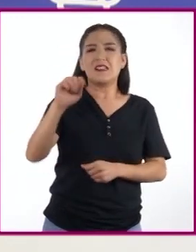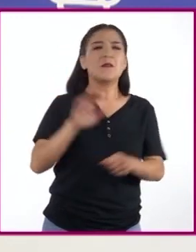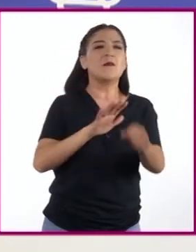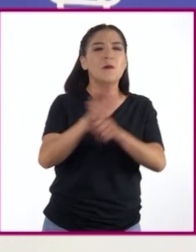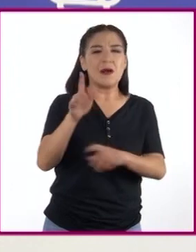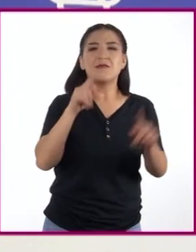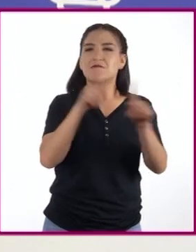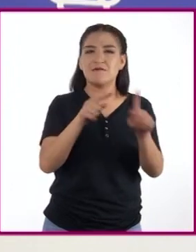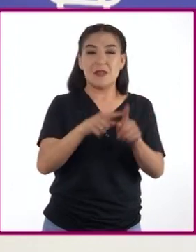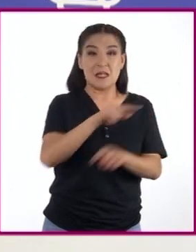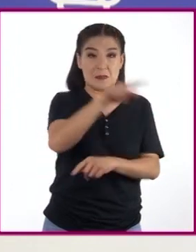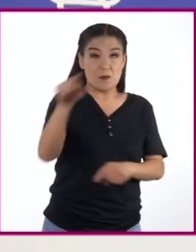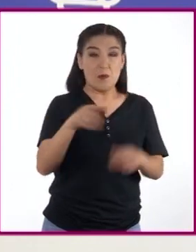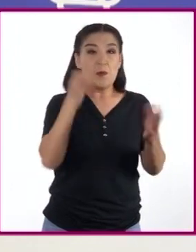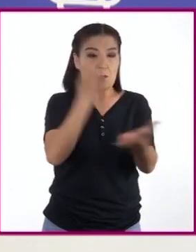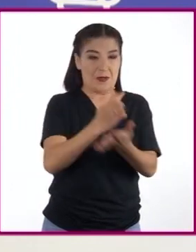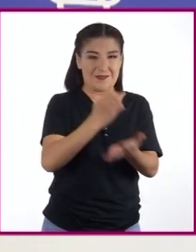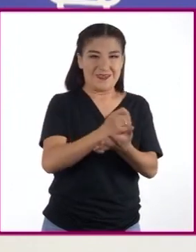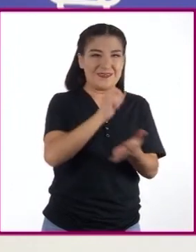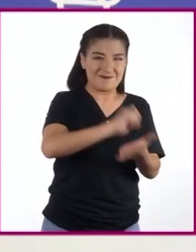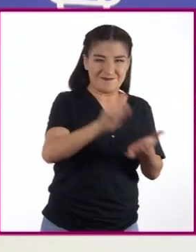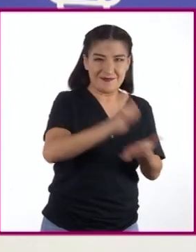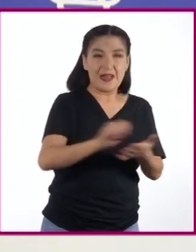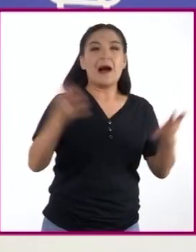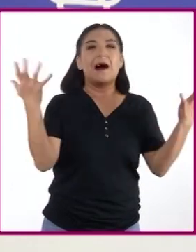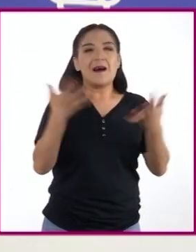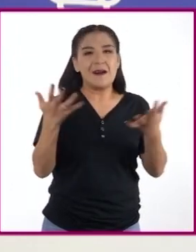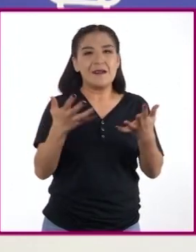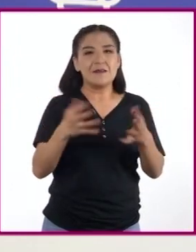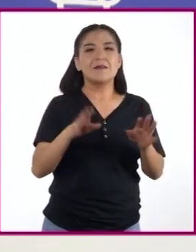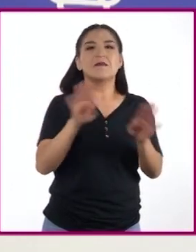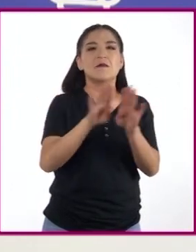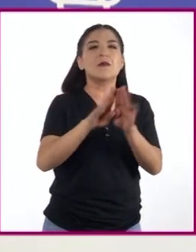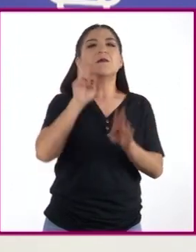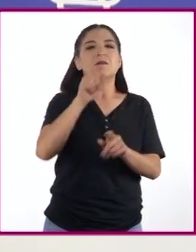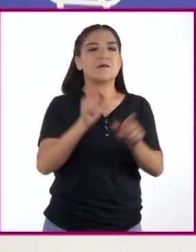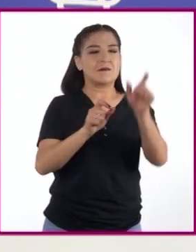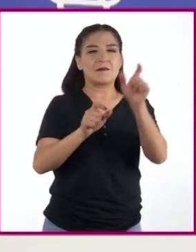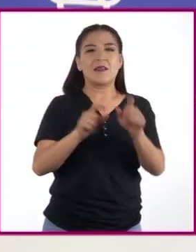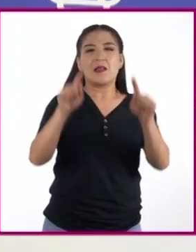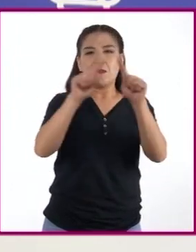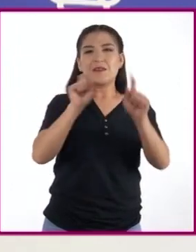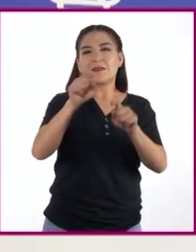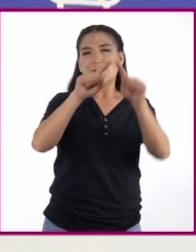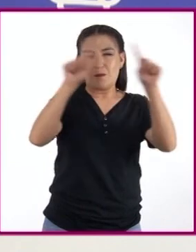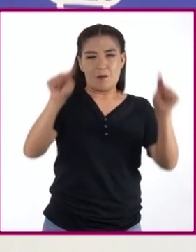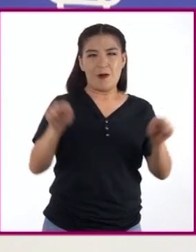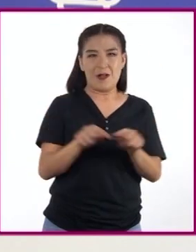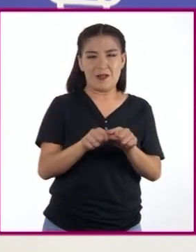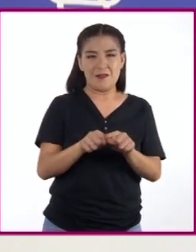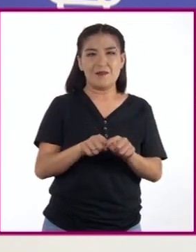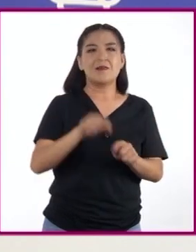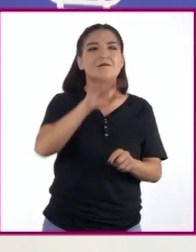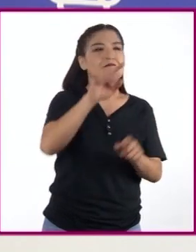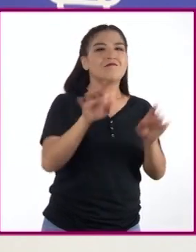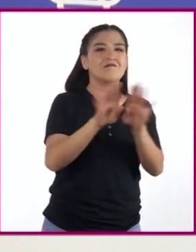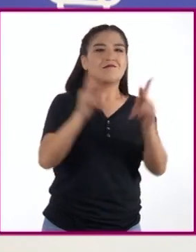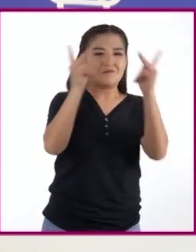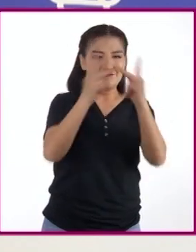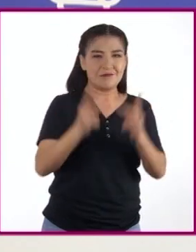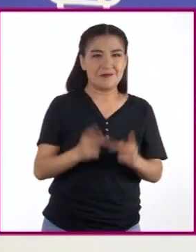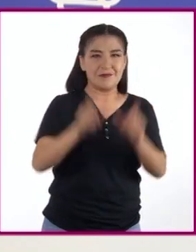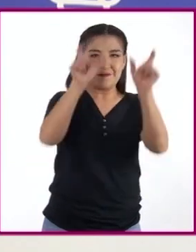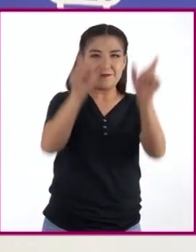en su cuaderno de trabajo elaboren un cuadro comparativo, donde indiquen las condiciones